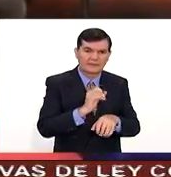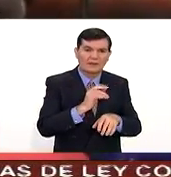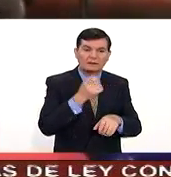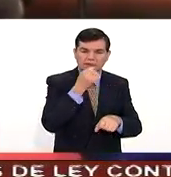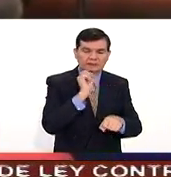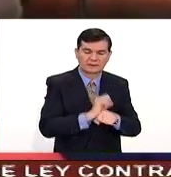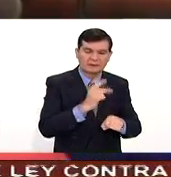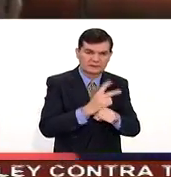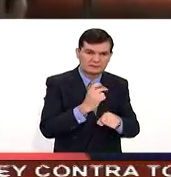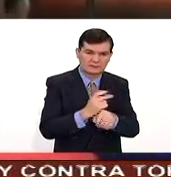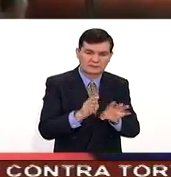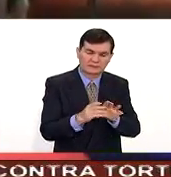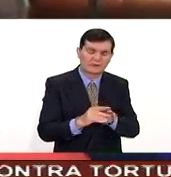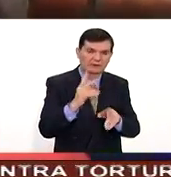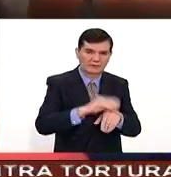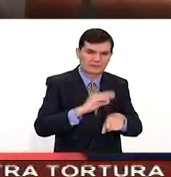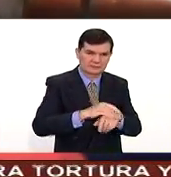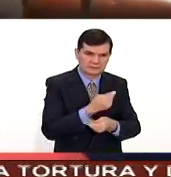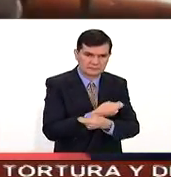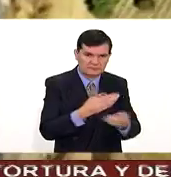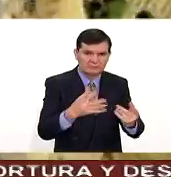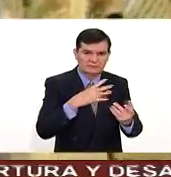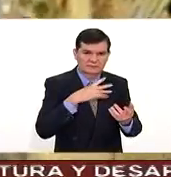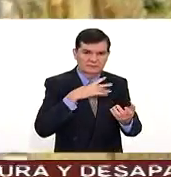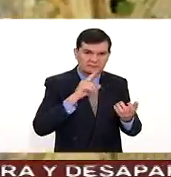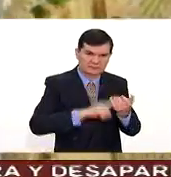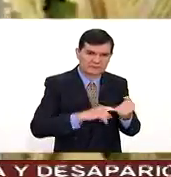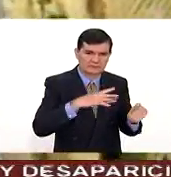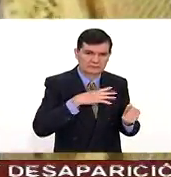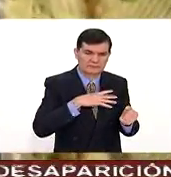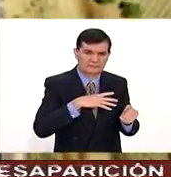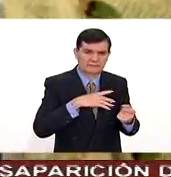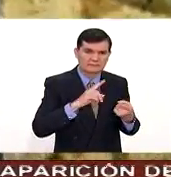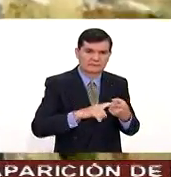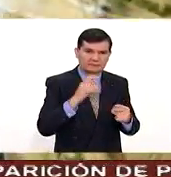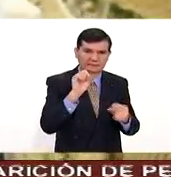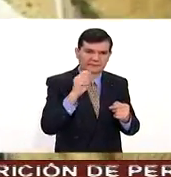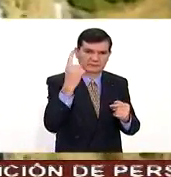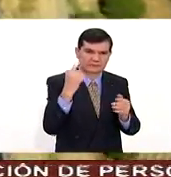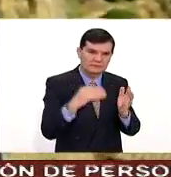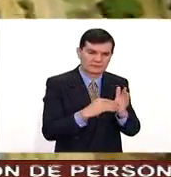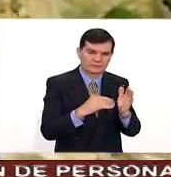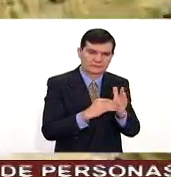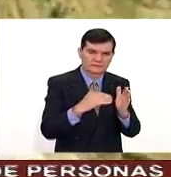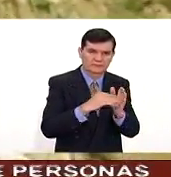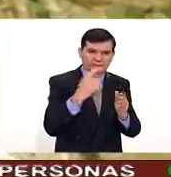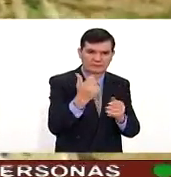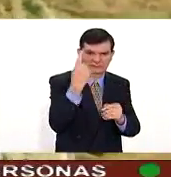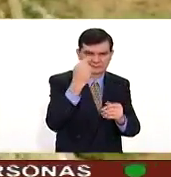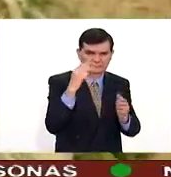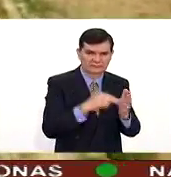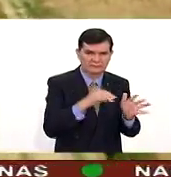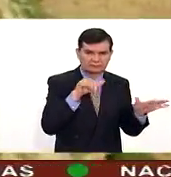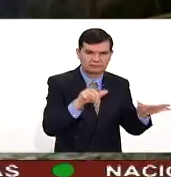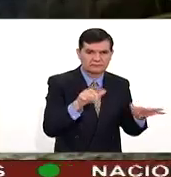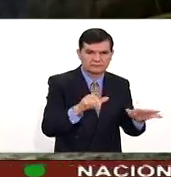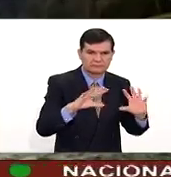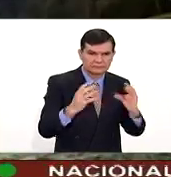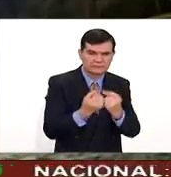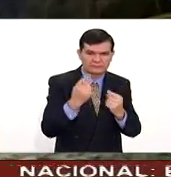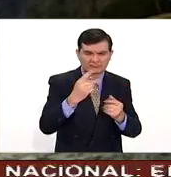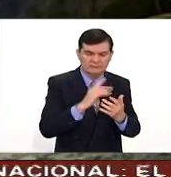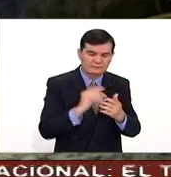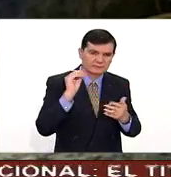encargada de este paquete de licitaciones contará con más de 61 mil millones de pesos para 2016, con lo que se